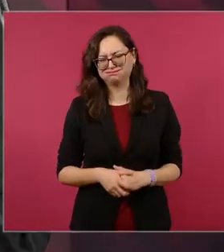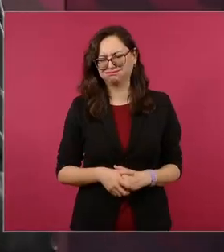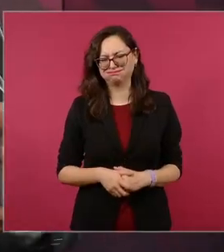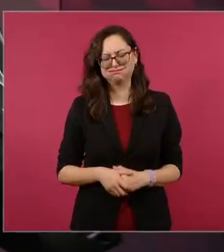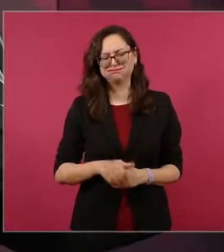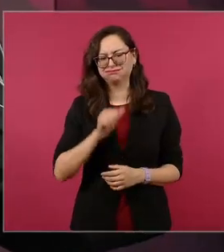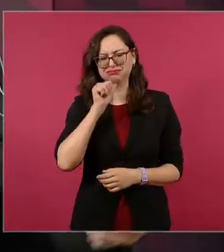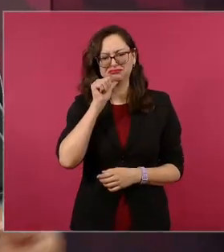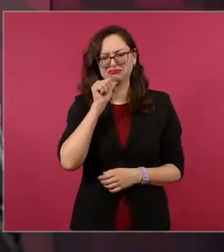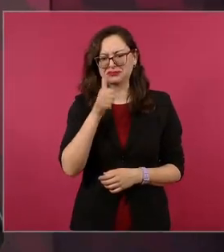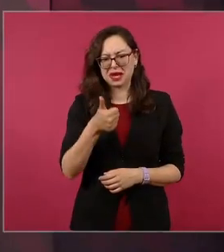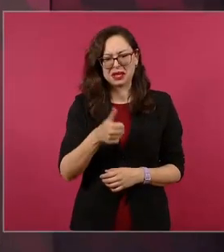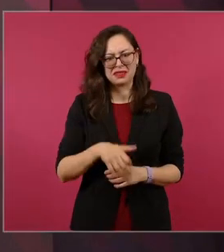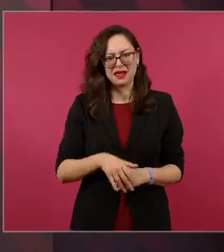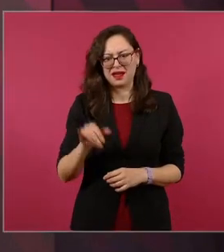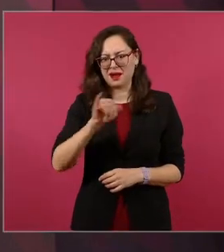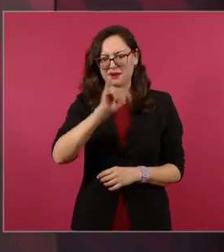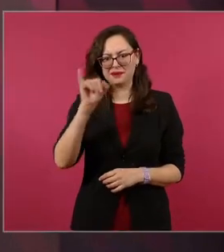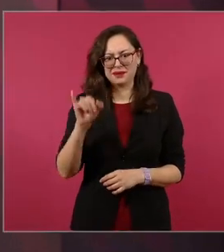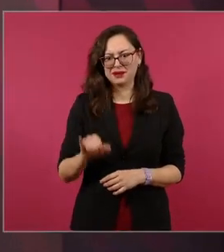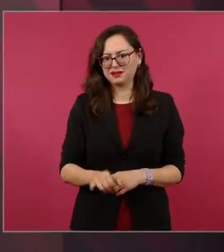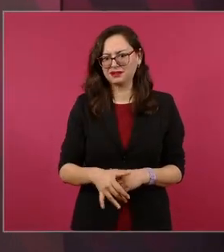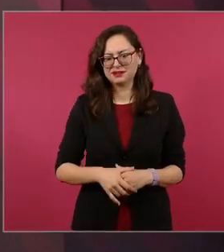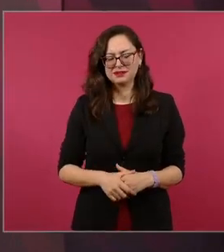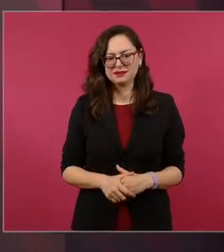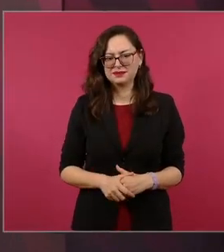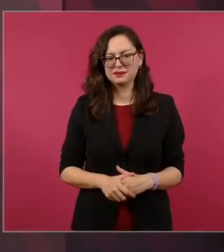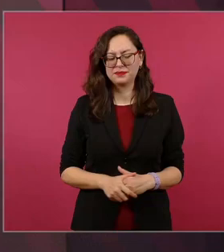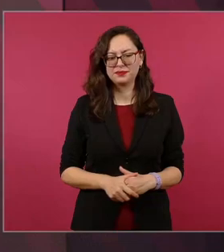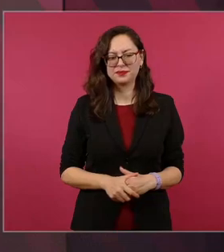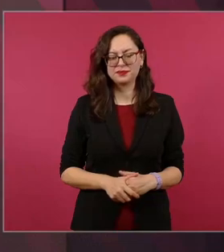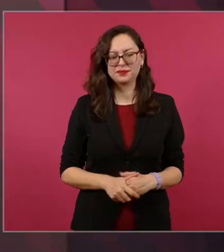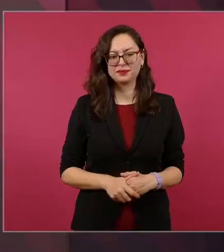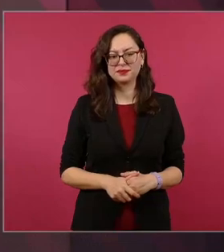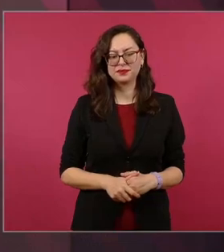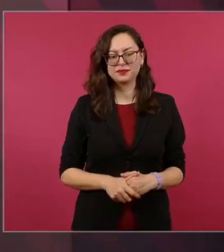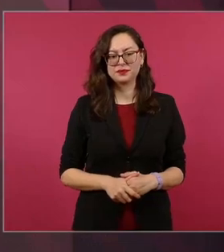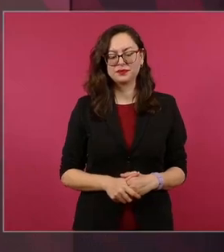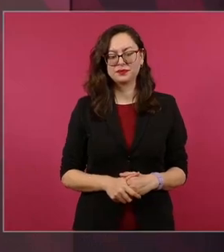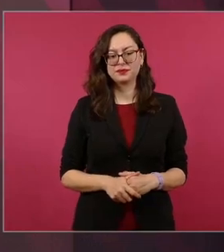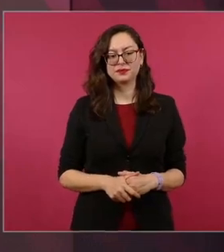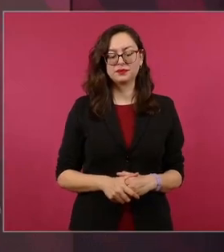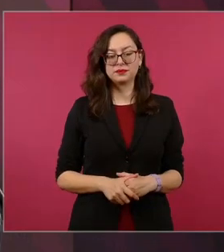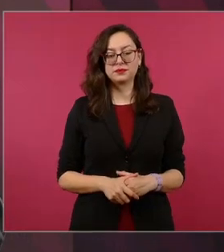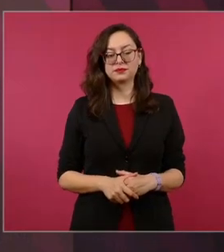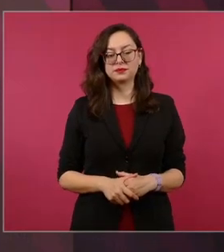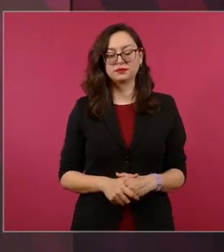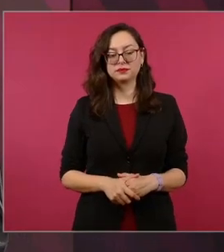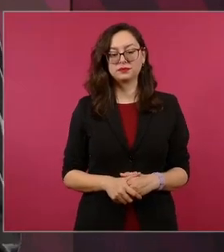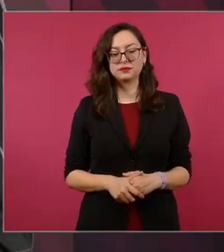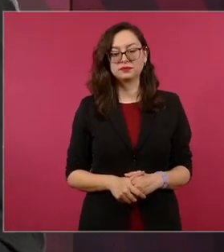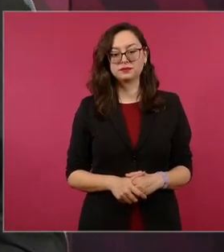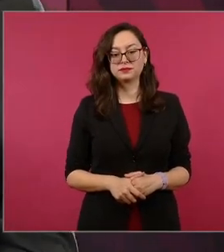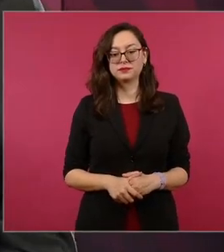maíz, nadie se robaba las mazorcas de maíz. Es más, no había